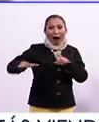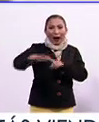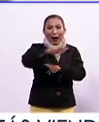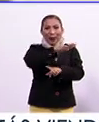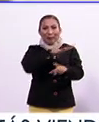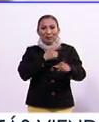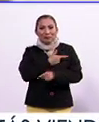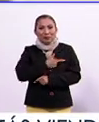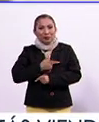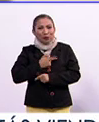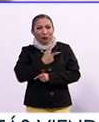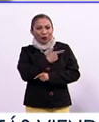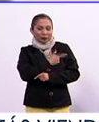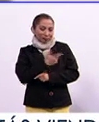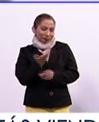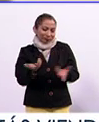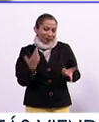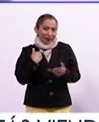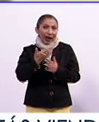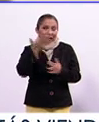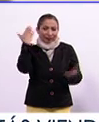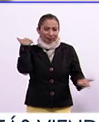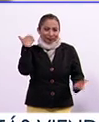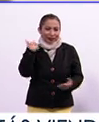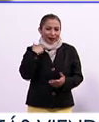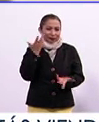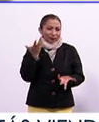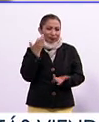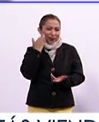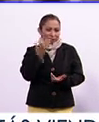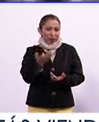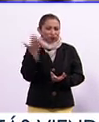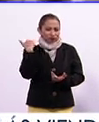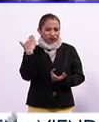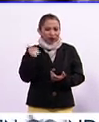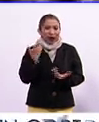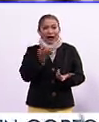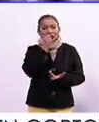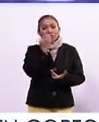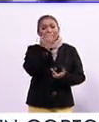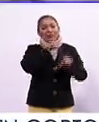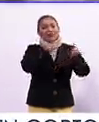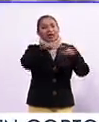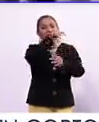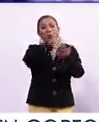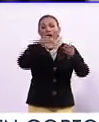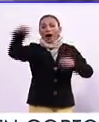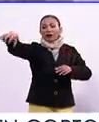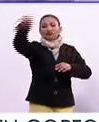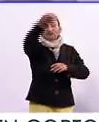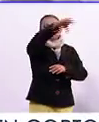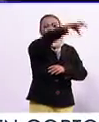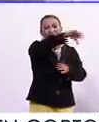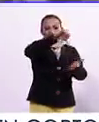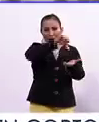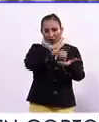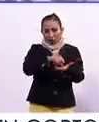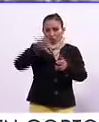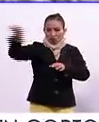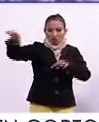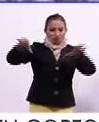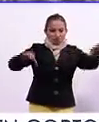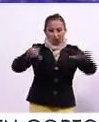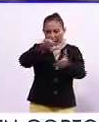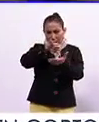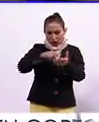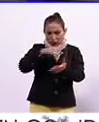ambiente. Digo, finalmente en aquella época estábamos en las facultades en diferentes edificios del centro, casi todas